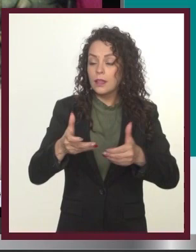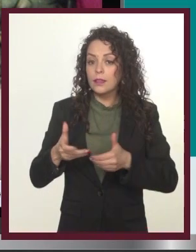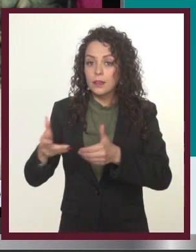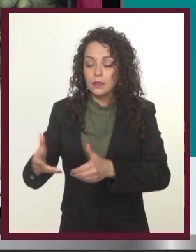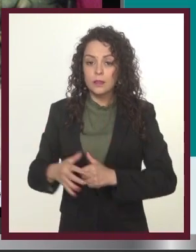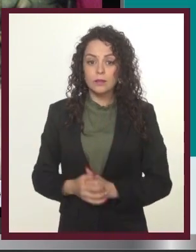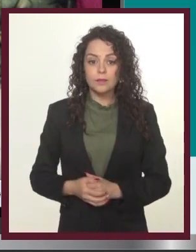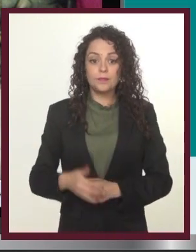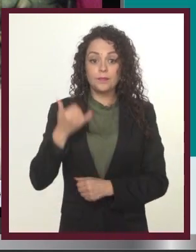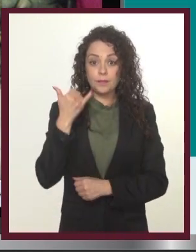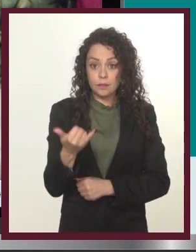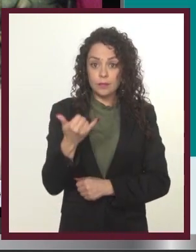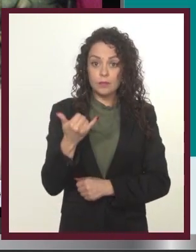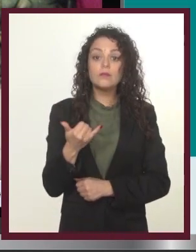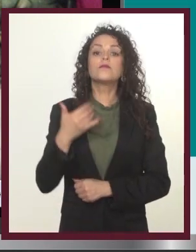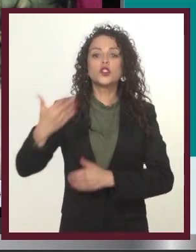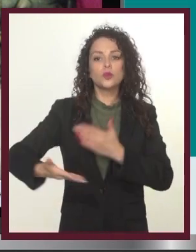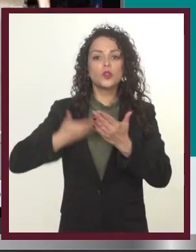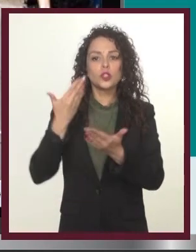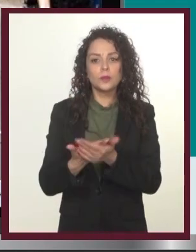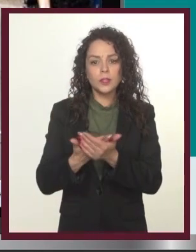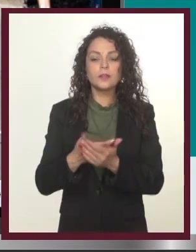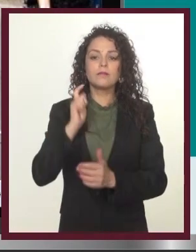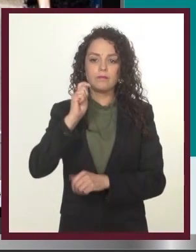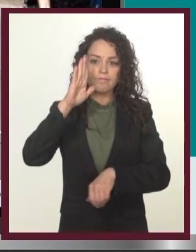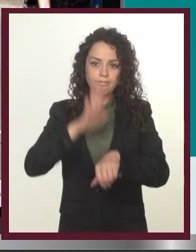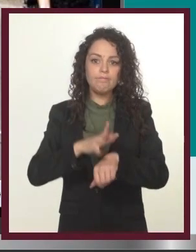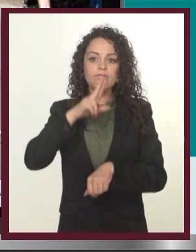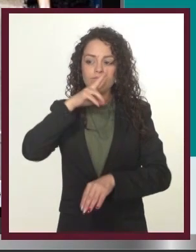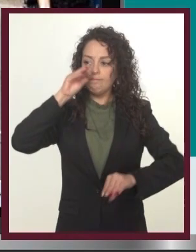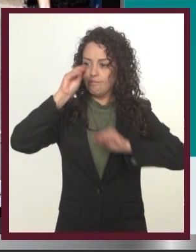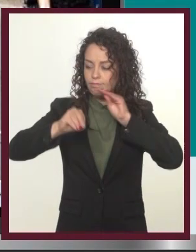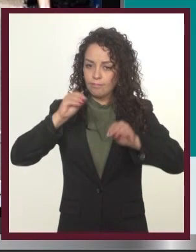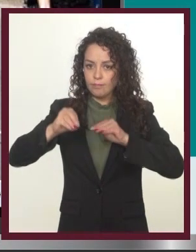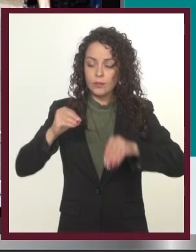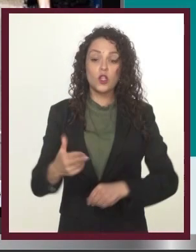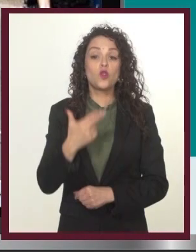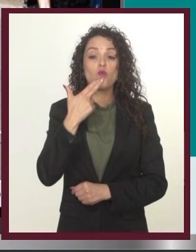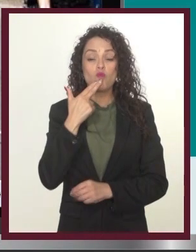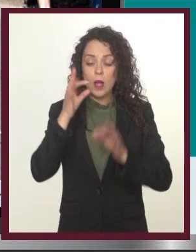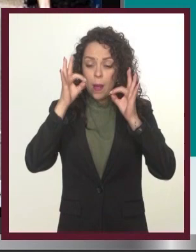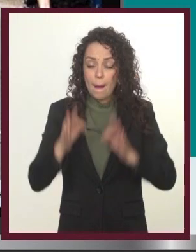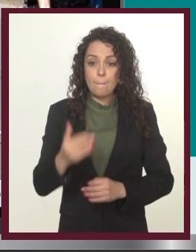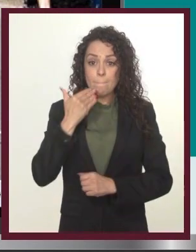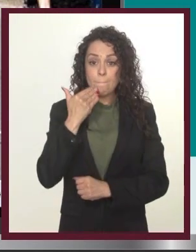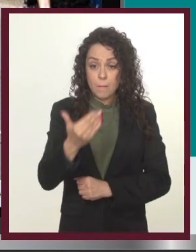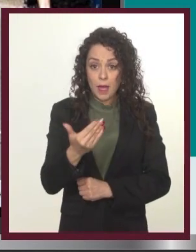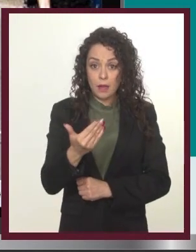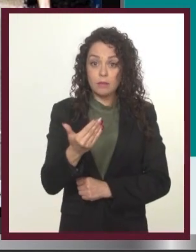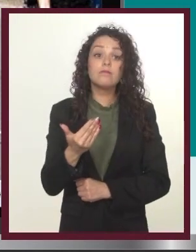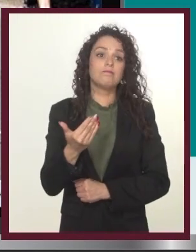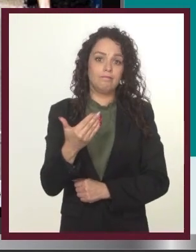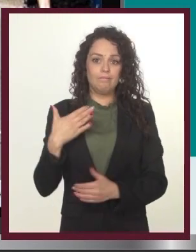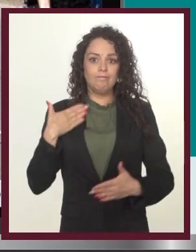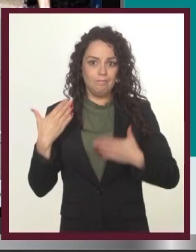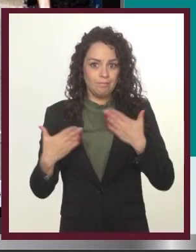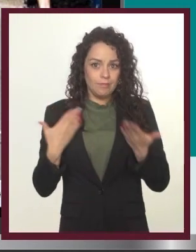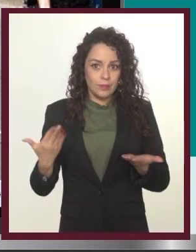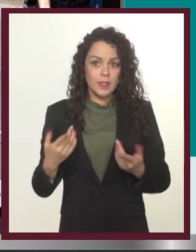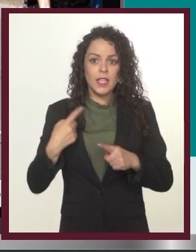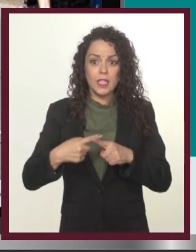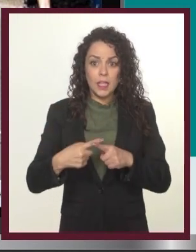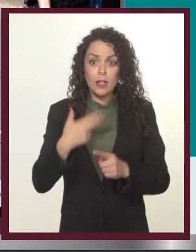y además proponer mejoras. El uso y el buen uso y el disfrute, el goce, esa es la